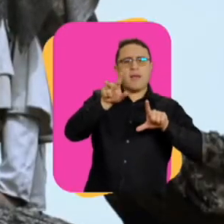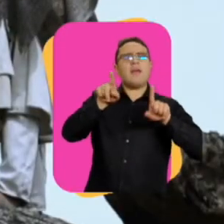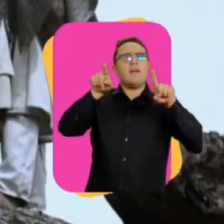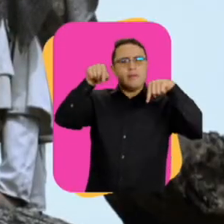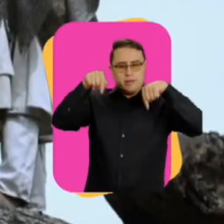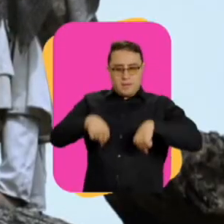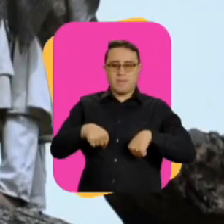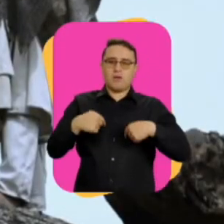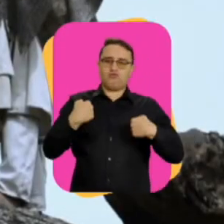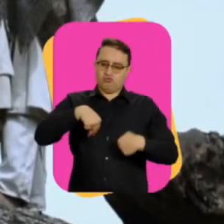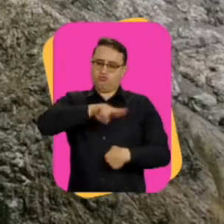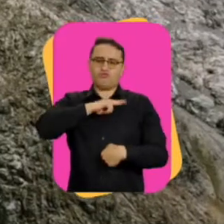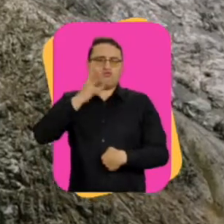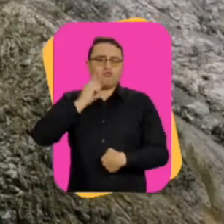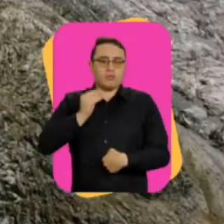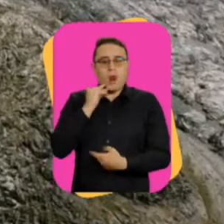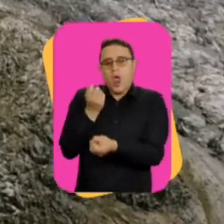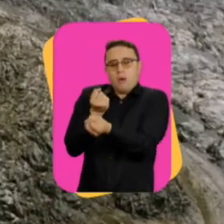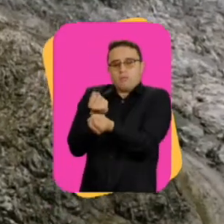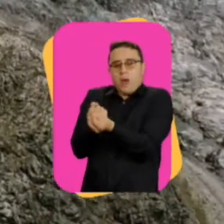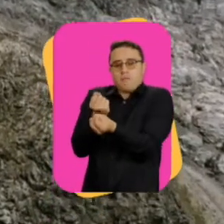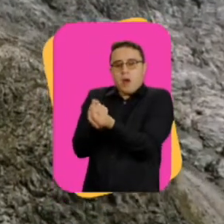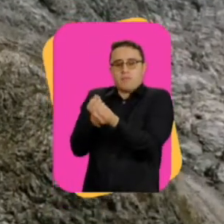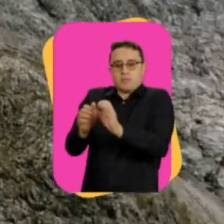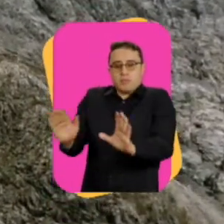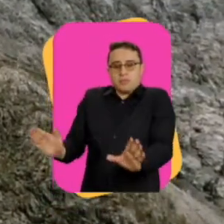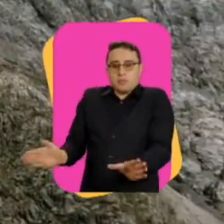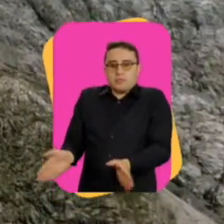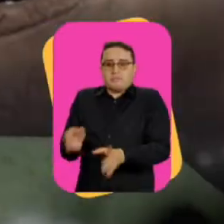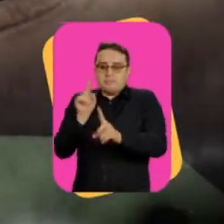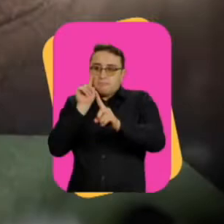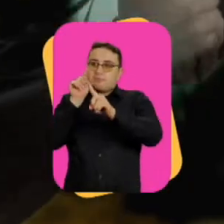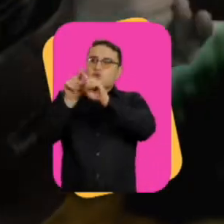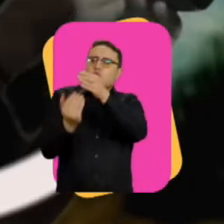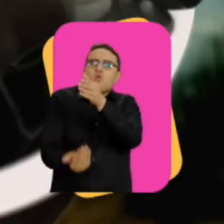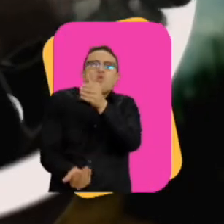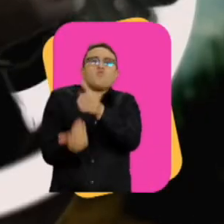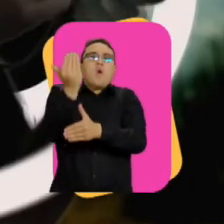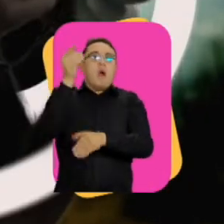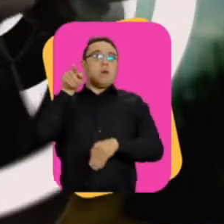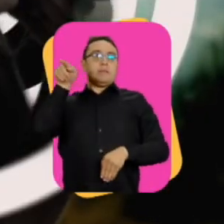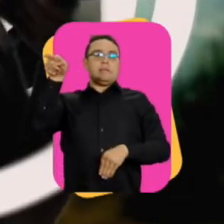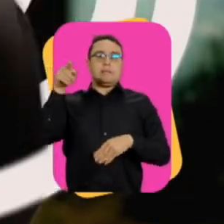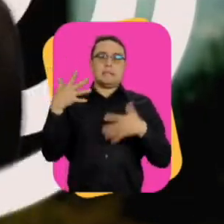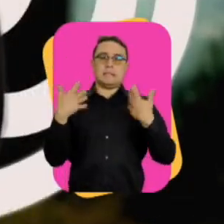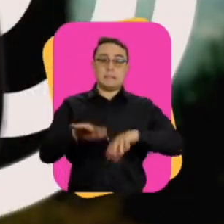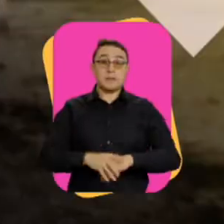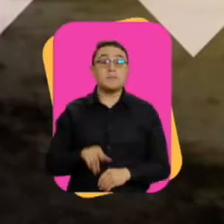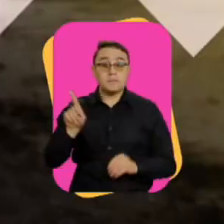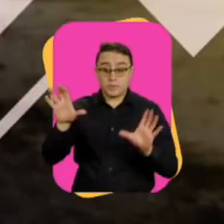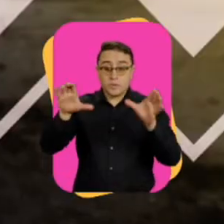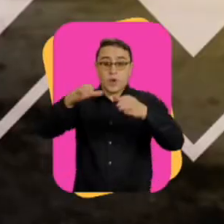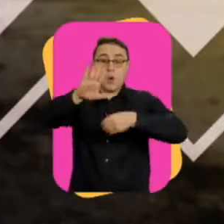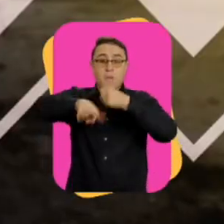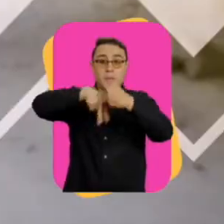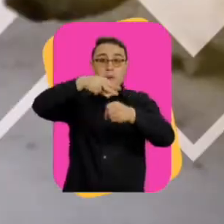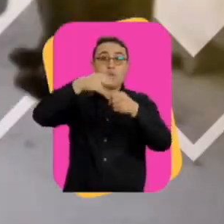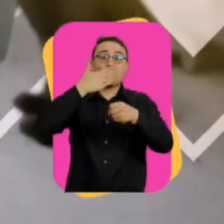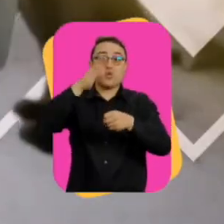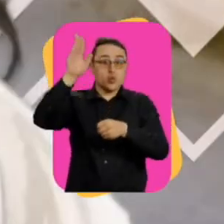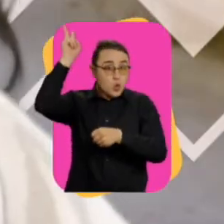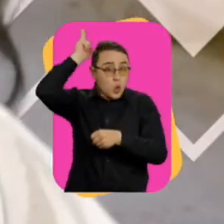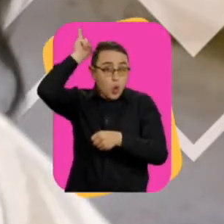desde nuestro saber, colaboramos para que pueda surgir esta obra. Entonces son los pueblos indígenas basados en